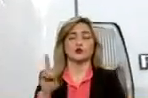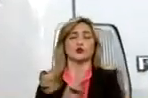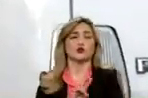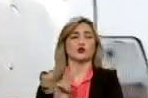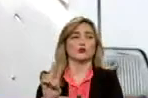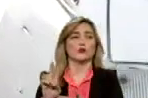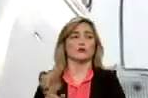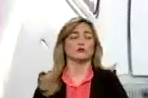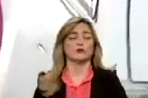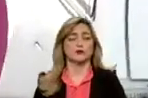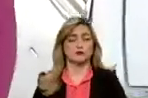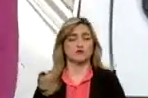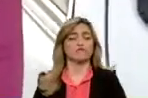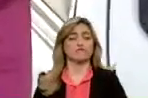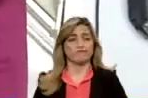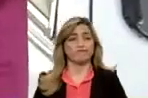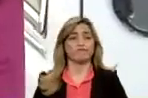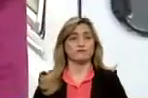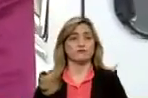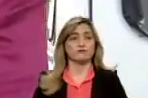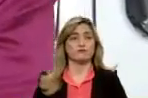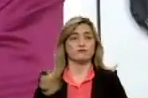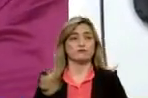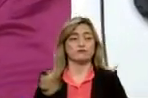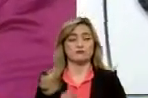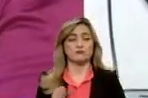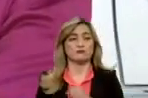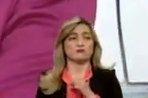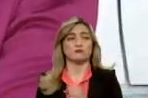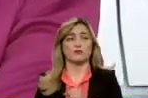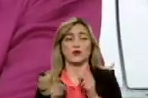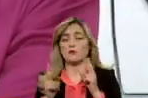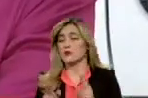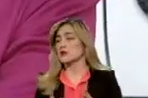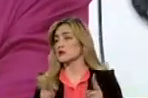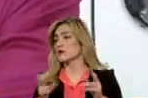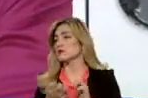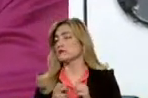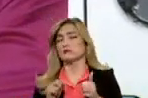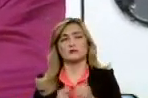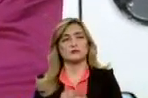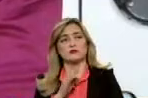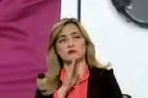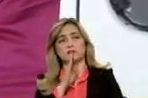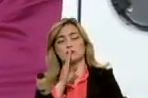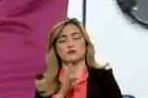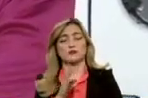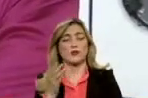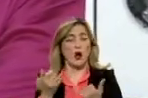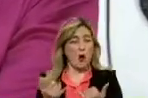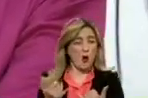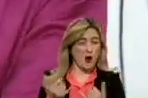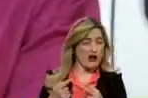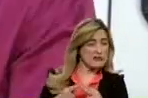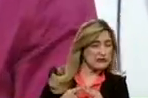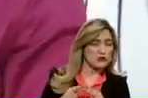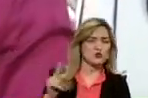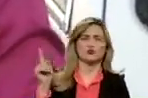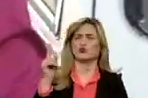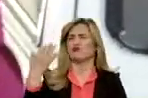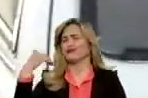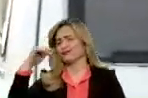y además es cada verano, o sea, cada año es el mismo problema, señorita, no es de recién. Y